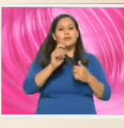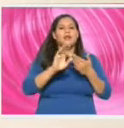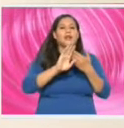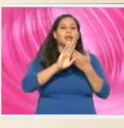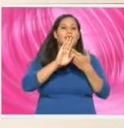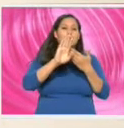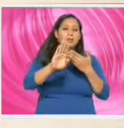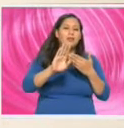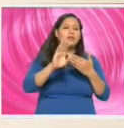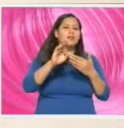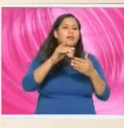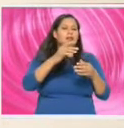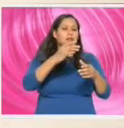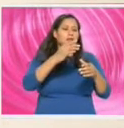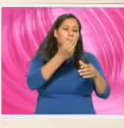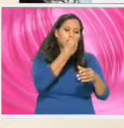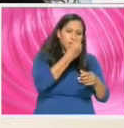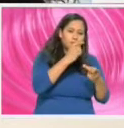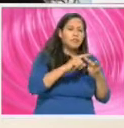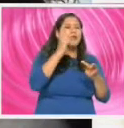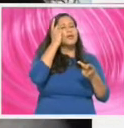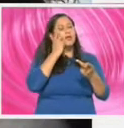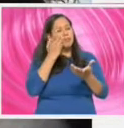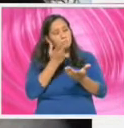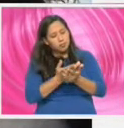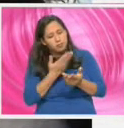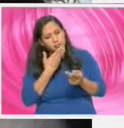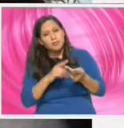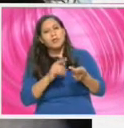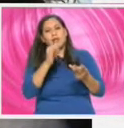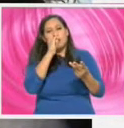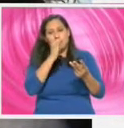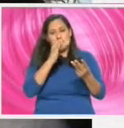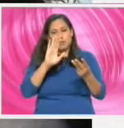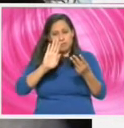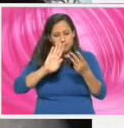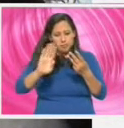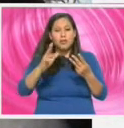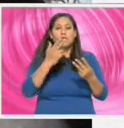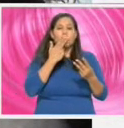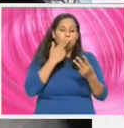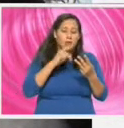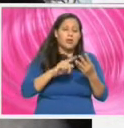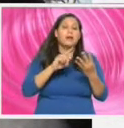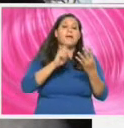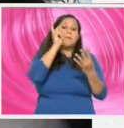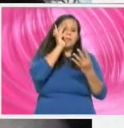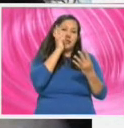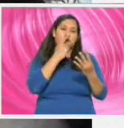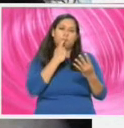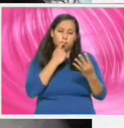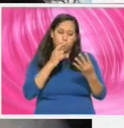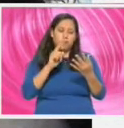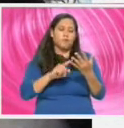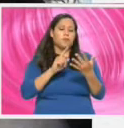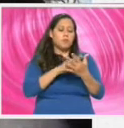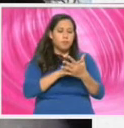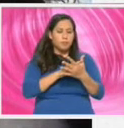demasiados estímulos, tener un sueño reparador, evitar el consumo de alcohol, de tabaco, el vino tinto se relaciona con las